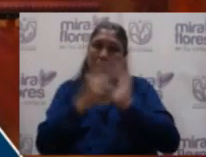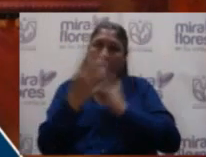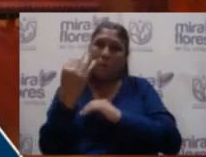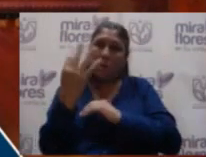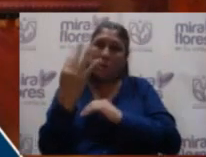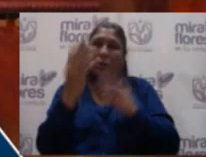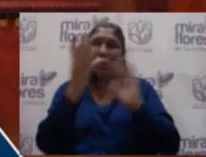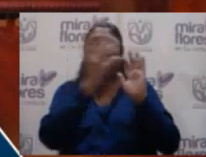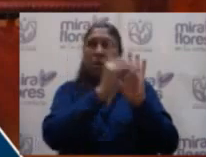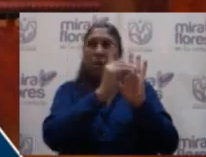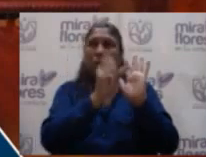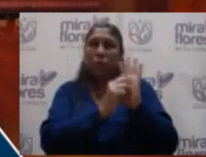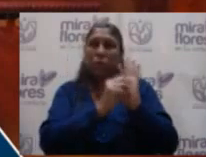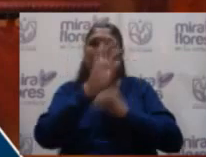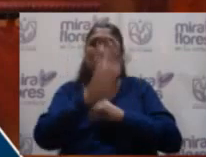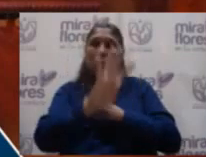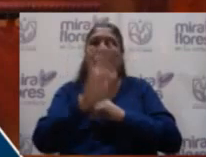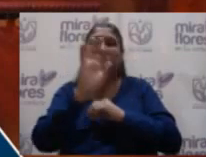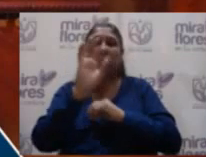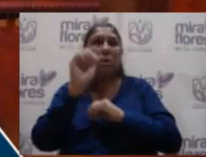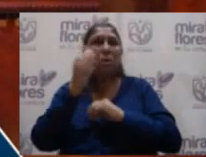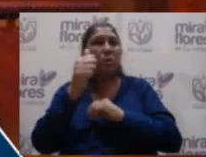Decreto Supremo